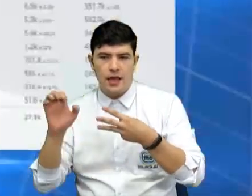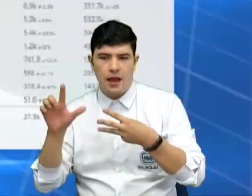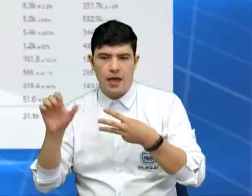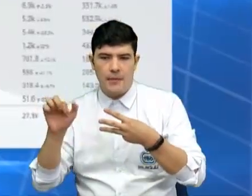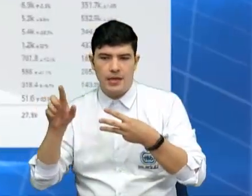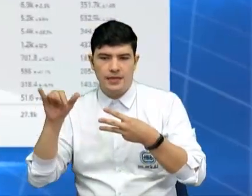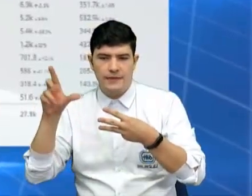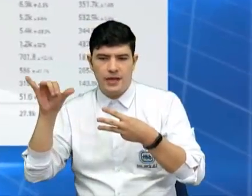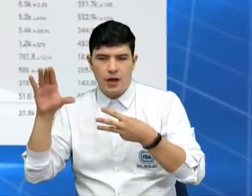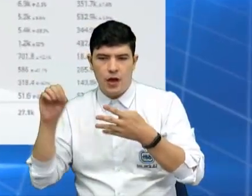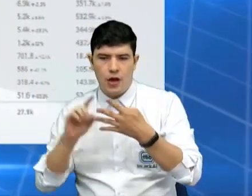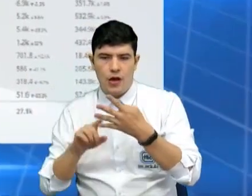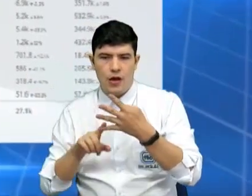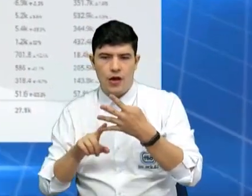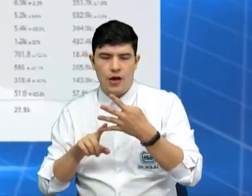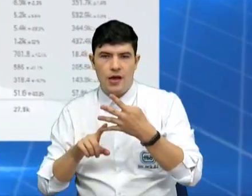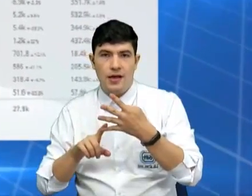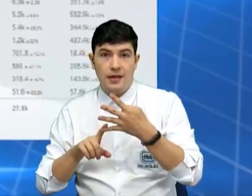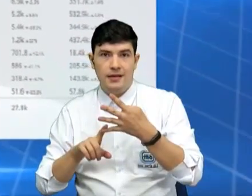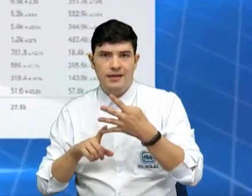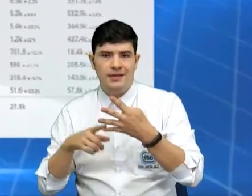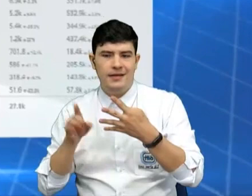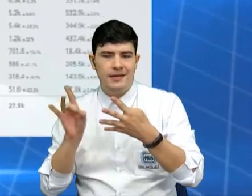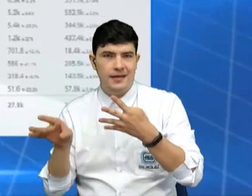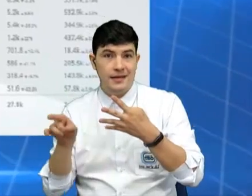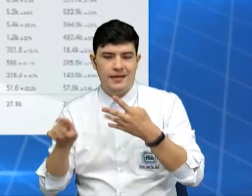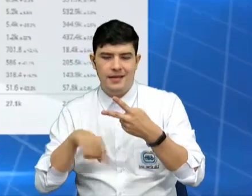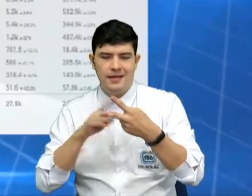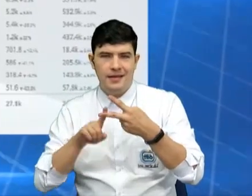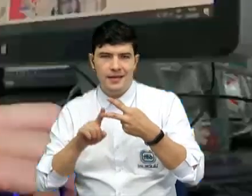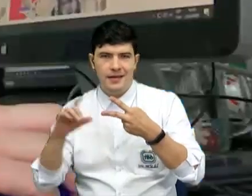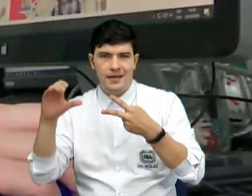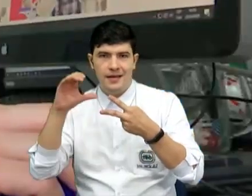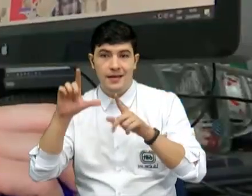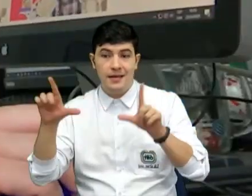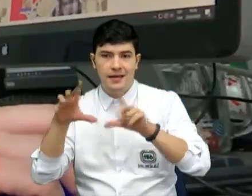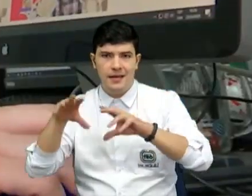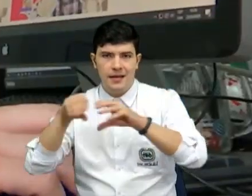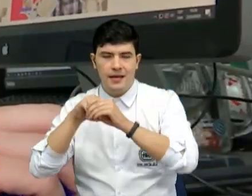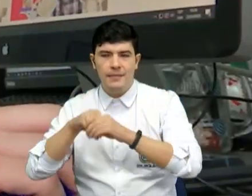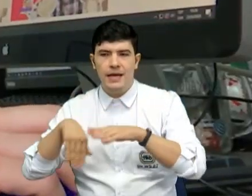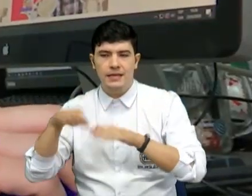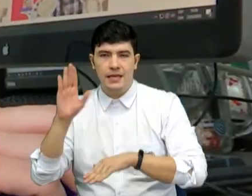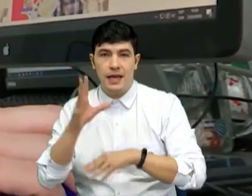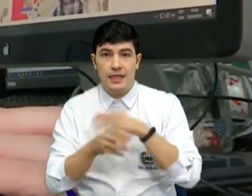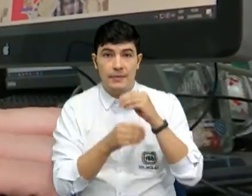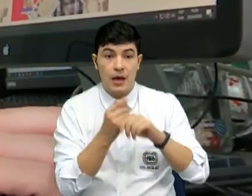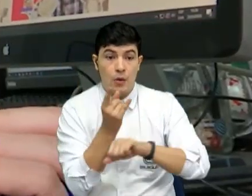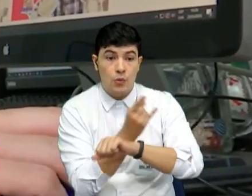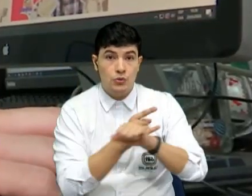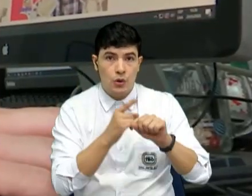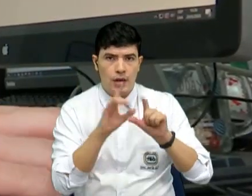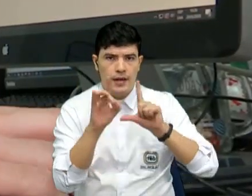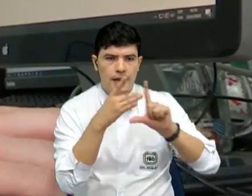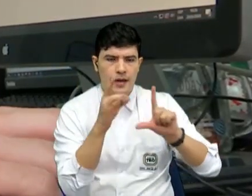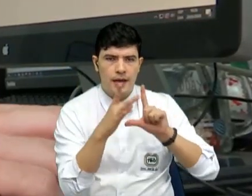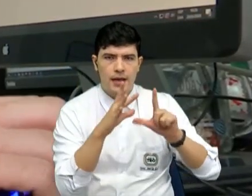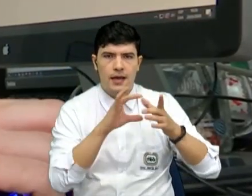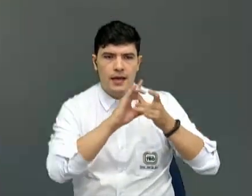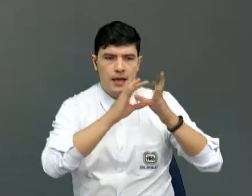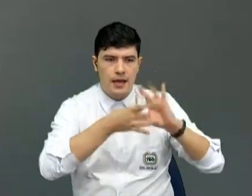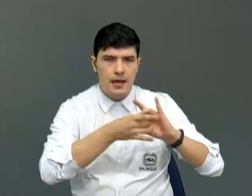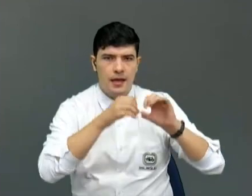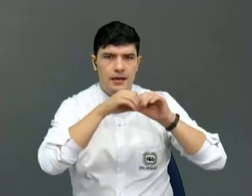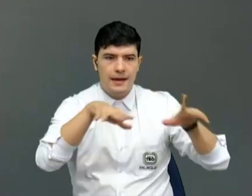Colombia. Y en el manejo de redes sociales, en consumo de redes sociales, en este momento el canal TRO o nuestra área TRO